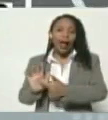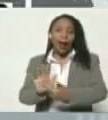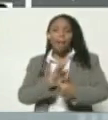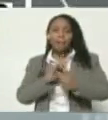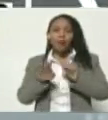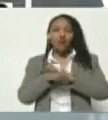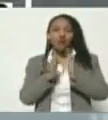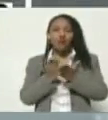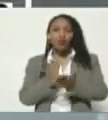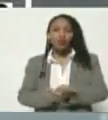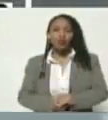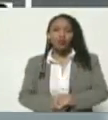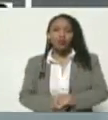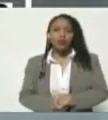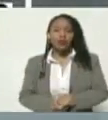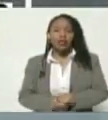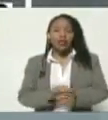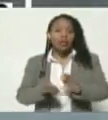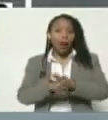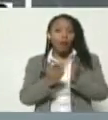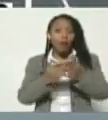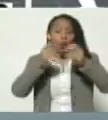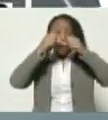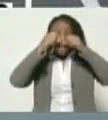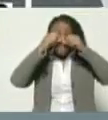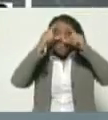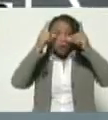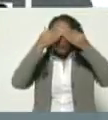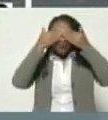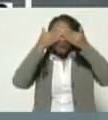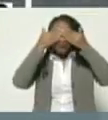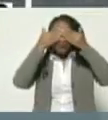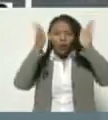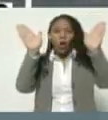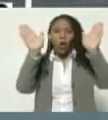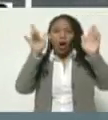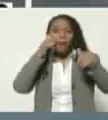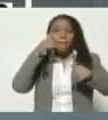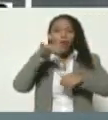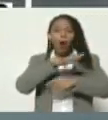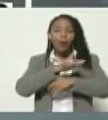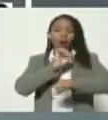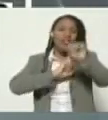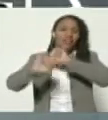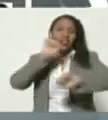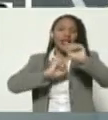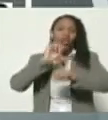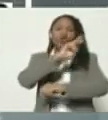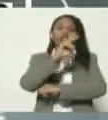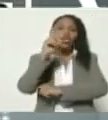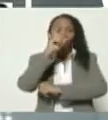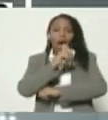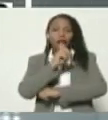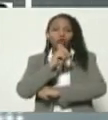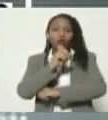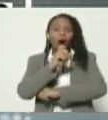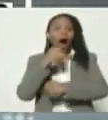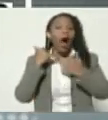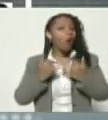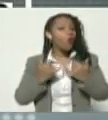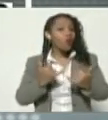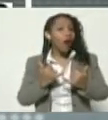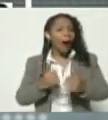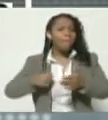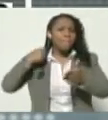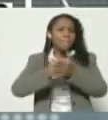mundo. Que el mundo abra los ojos y vea al pueblo combatiente de hace 200 años, ahora a